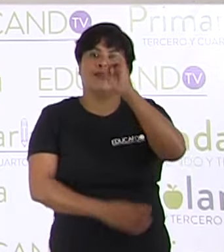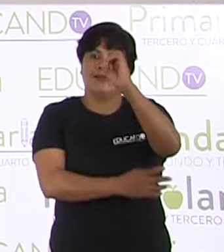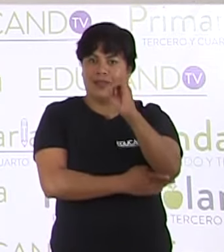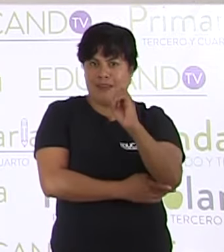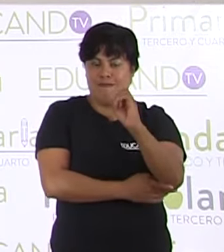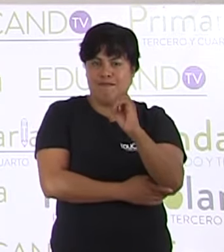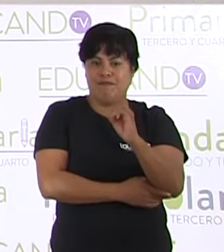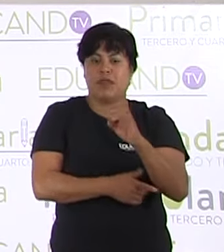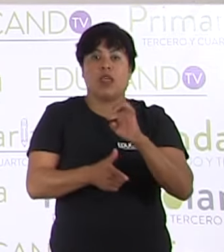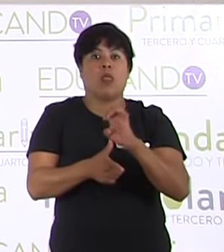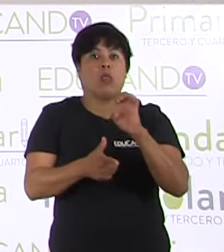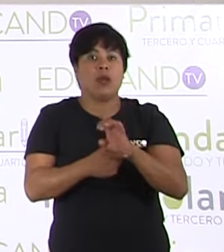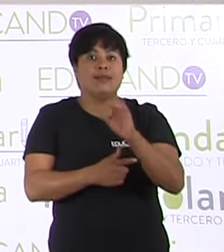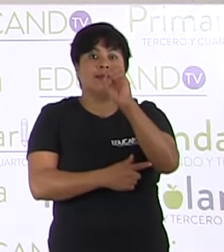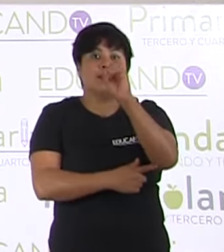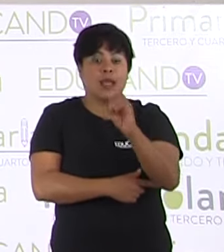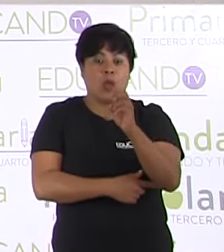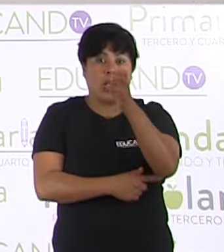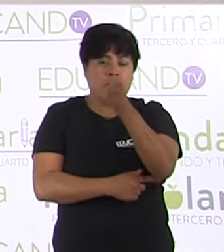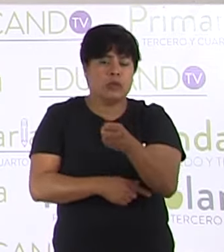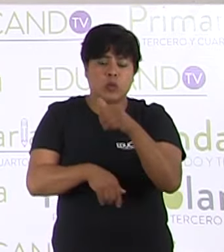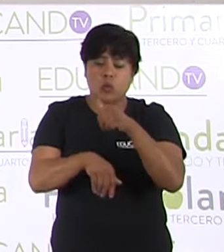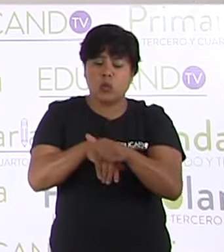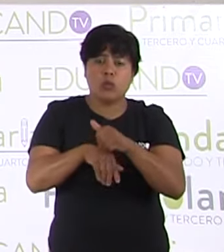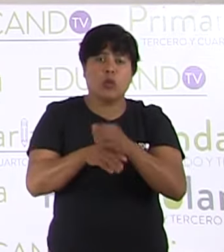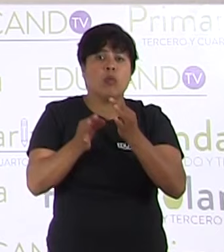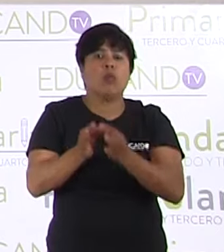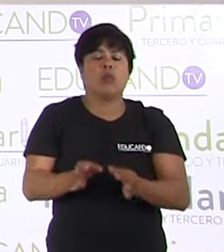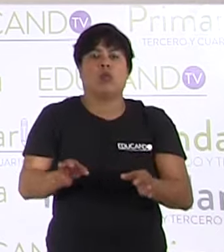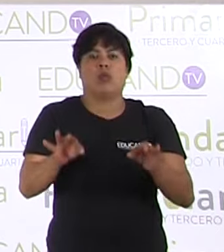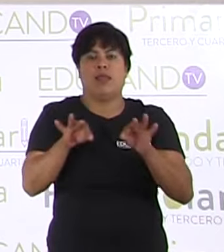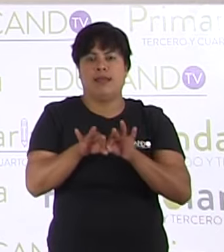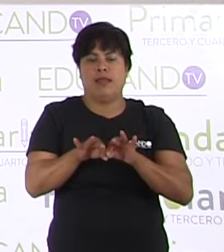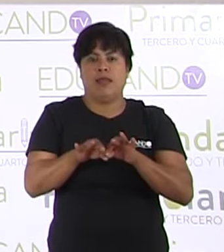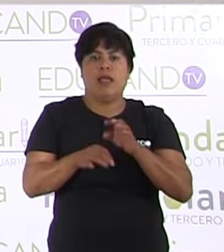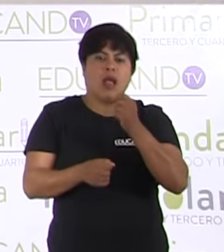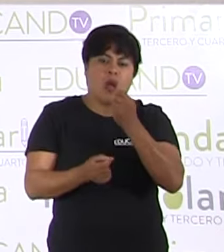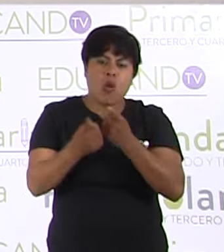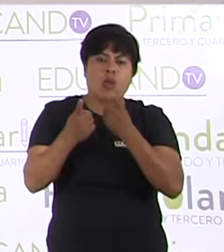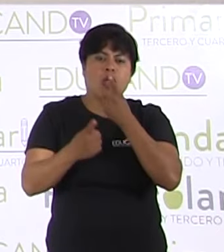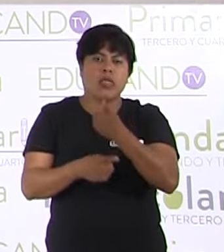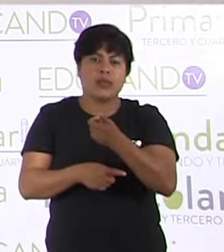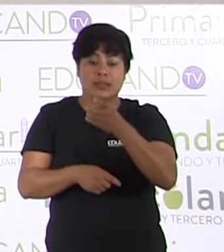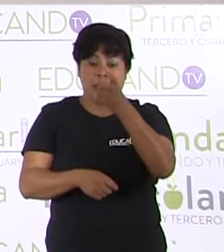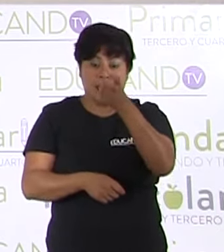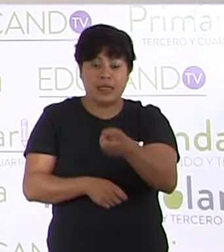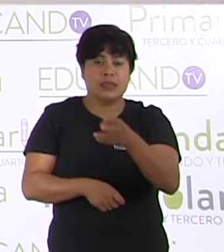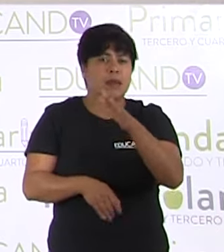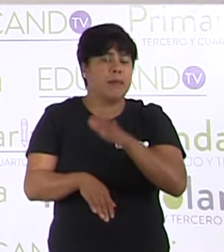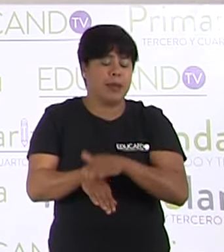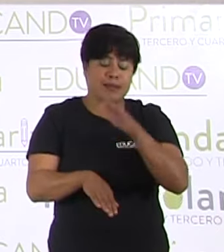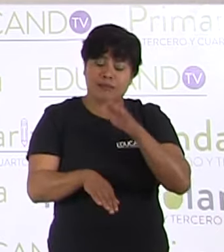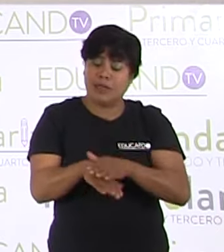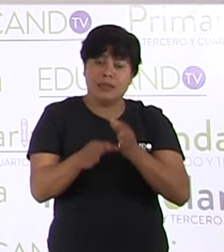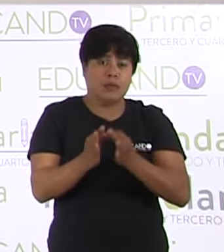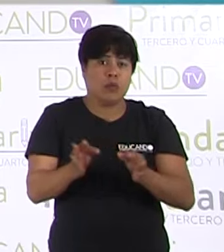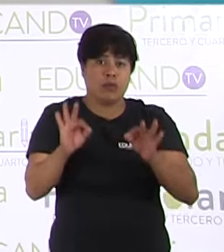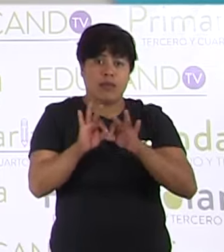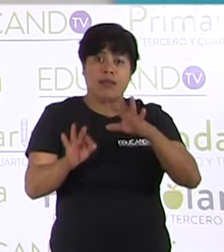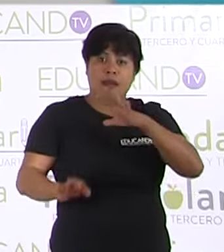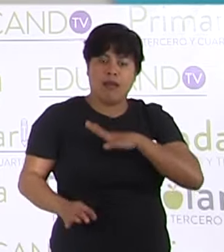sí Entonces el cero es un dígito eh Hay quienes dicen que incluso es el dígito más importante que hay en